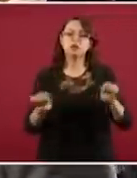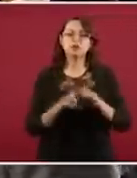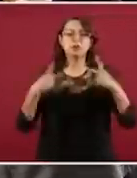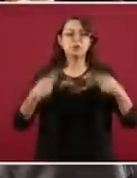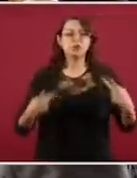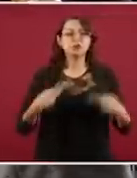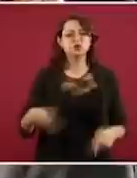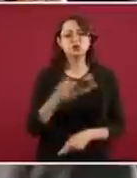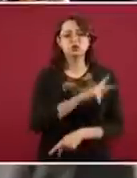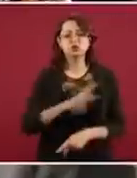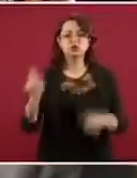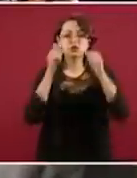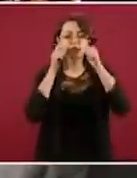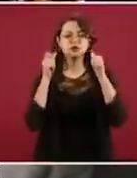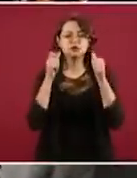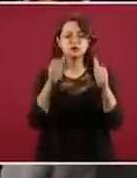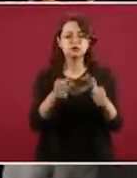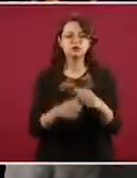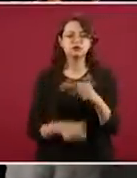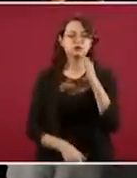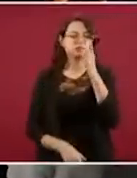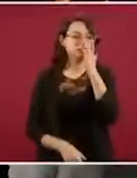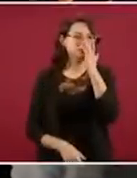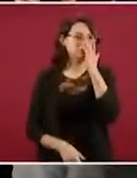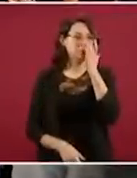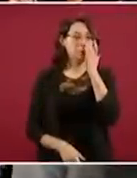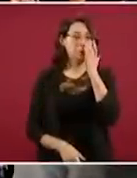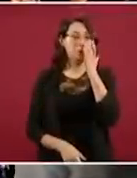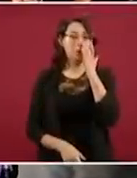atender a todos los ciudadanos.